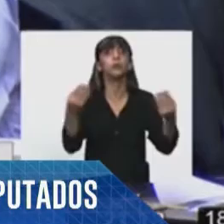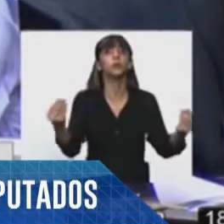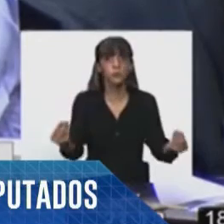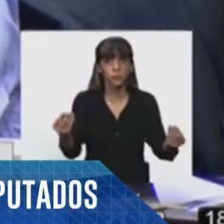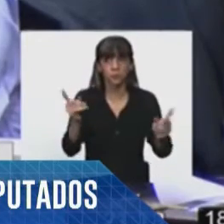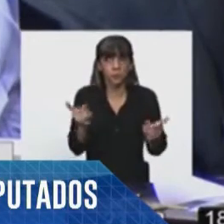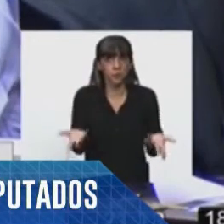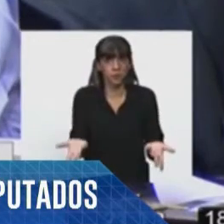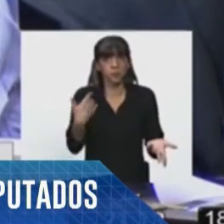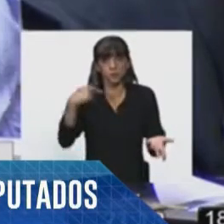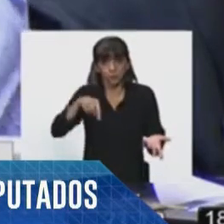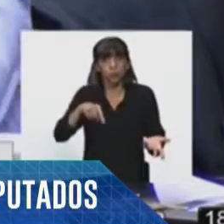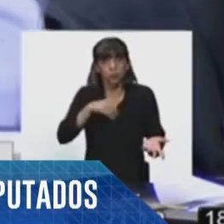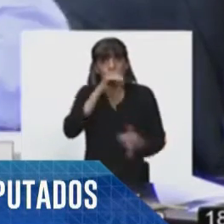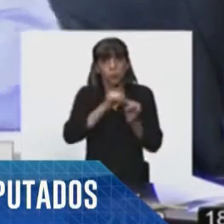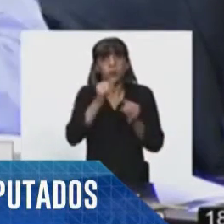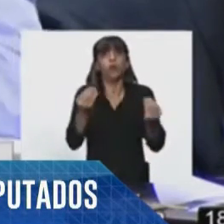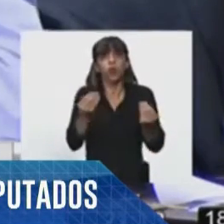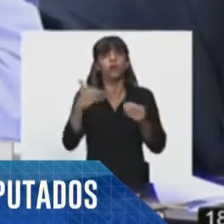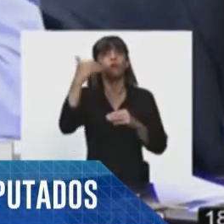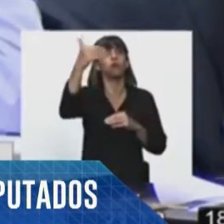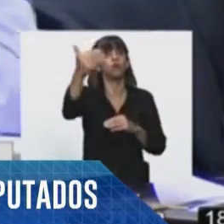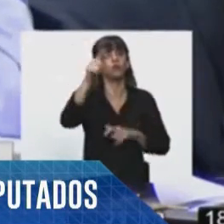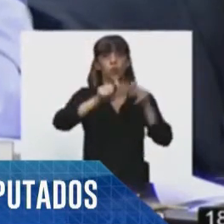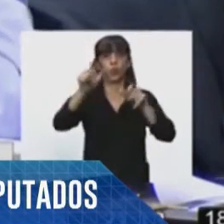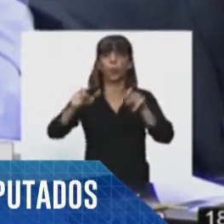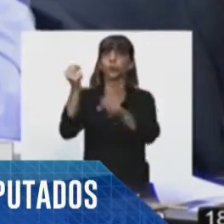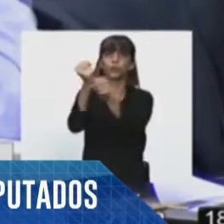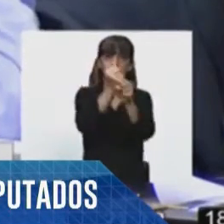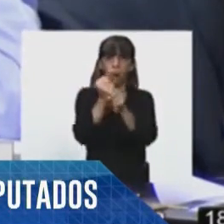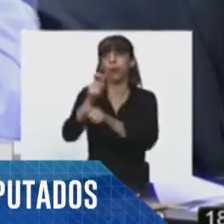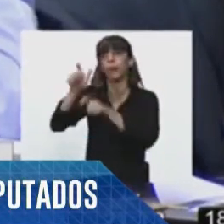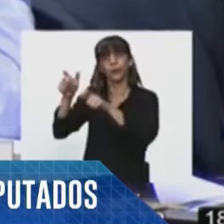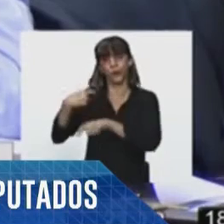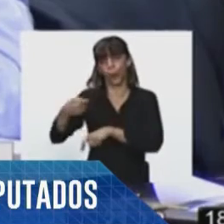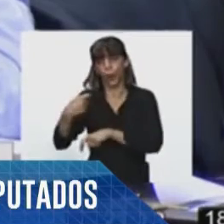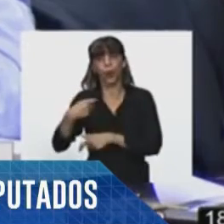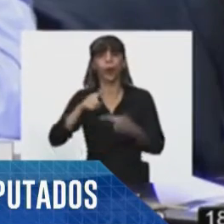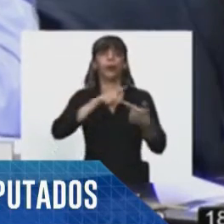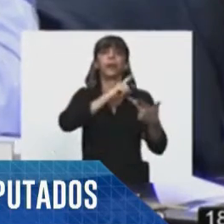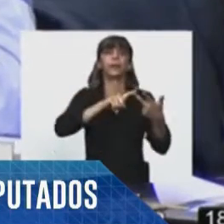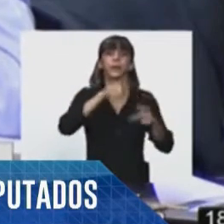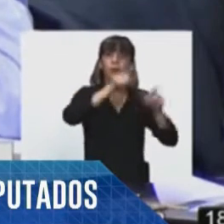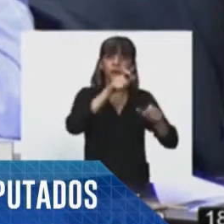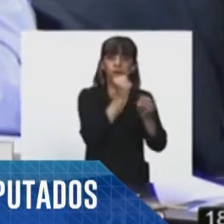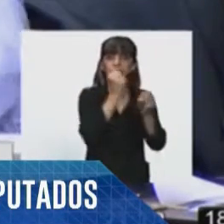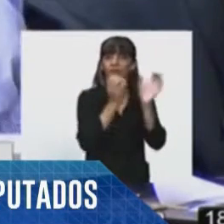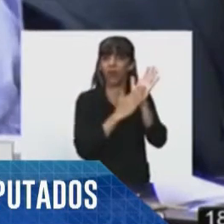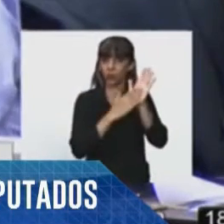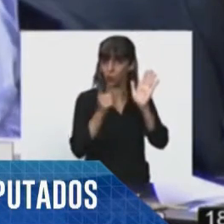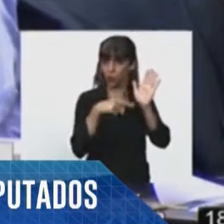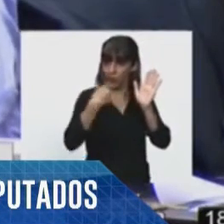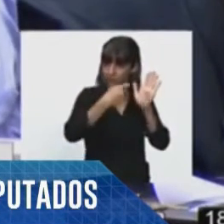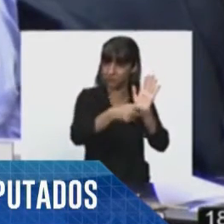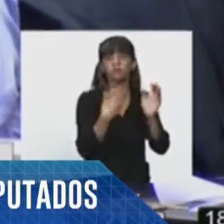serían unos 65.000 millones de pesos, y lo que dejaría de recaudar la provincia podría rondar unos 1.500 millones